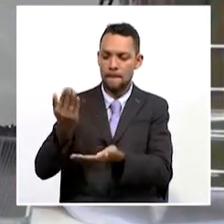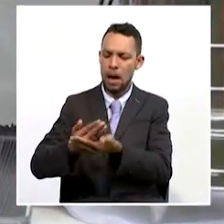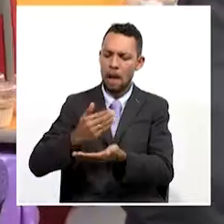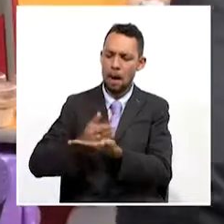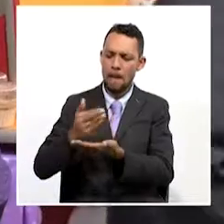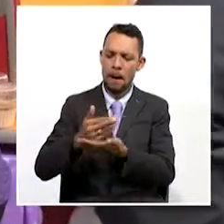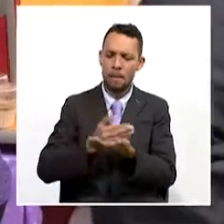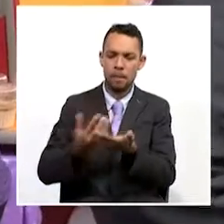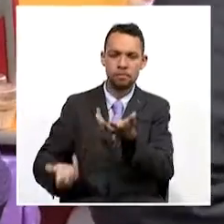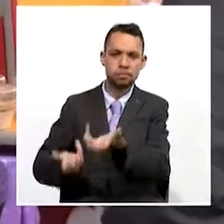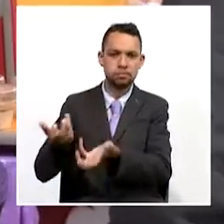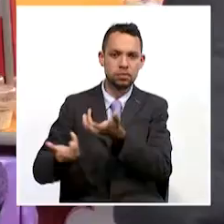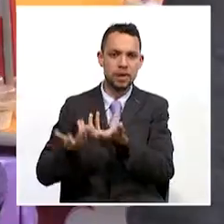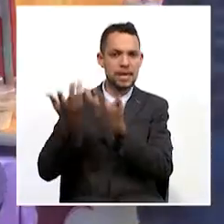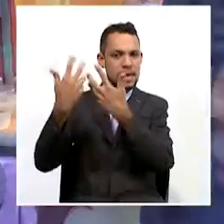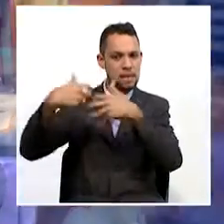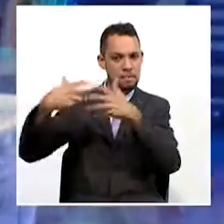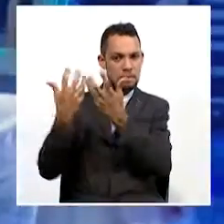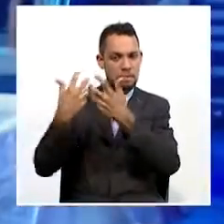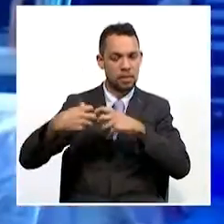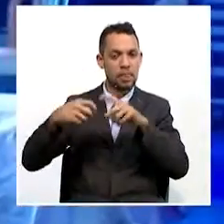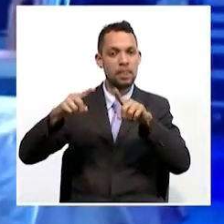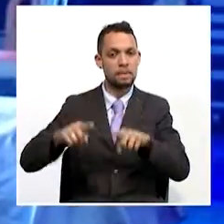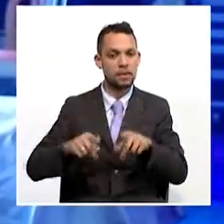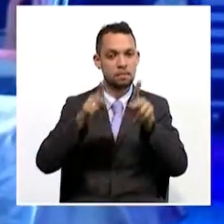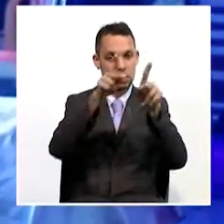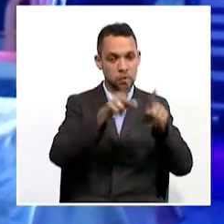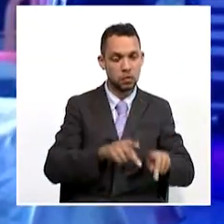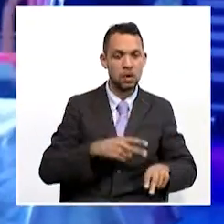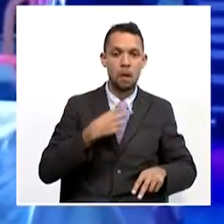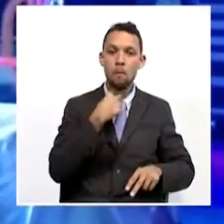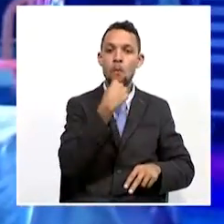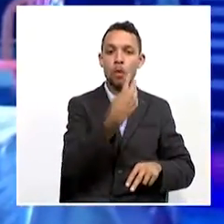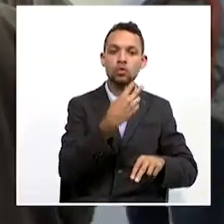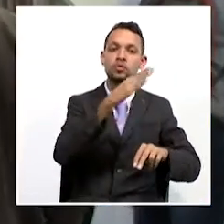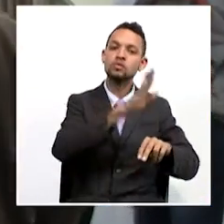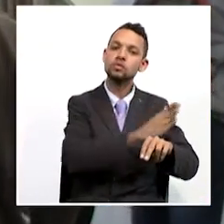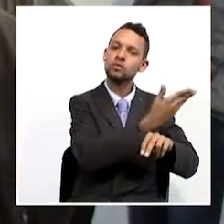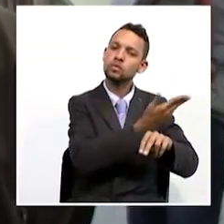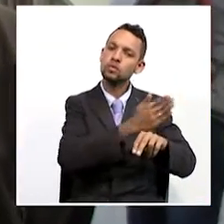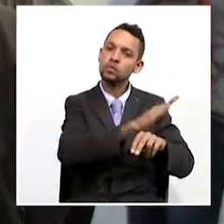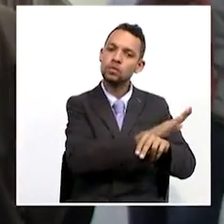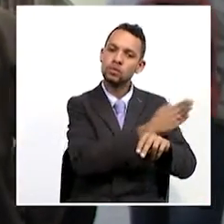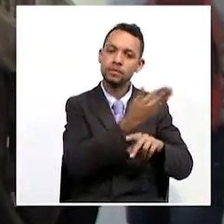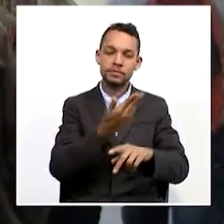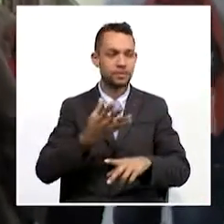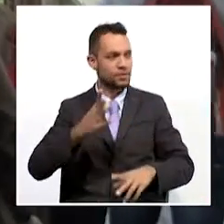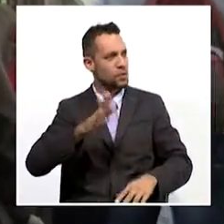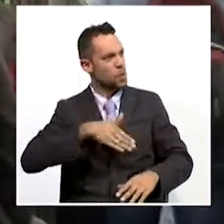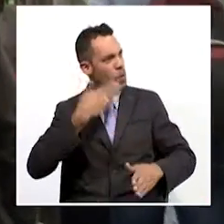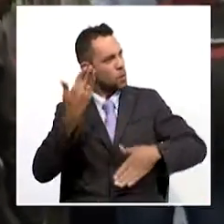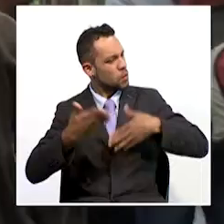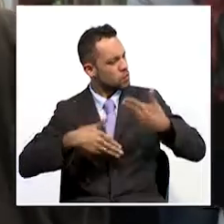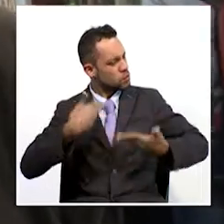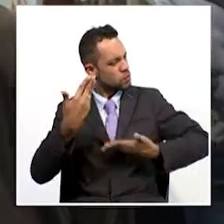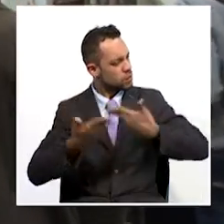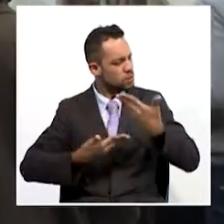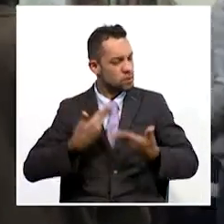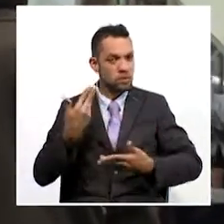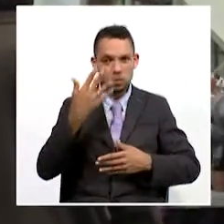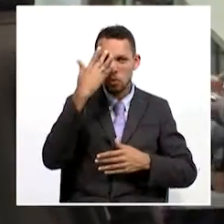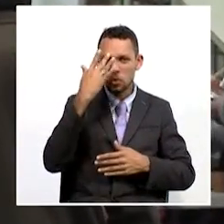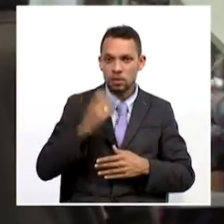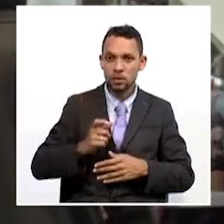microempresarial, encuentros locales de cantantes y diferentes presentaciones musicales. Yo me siento muy contenta porque